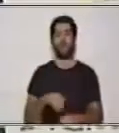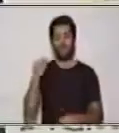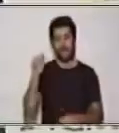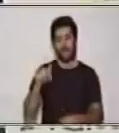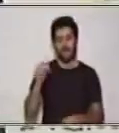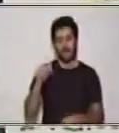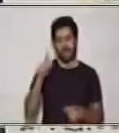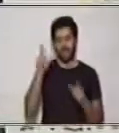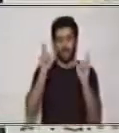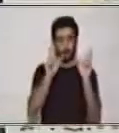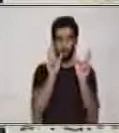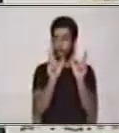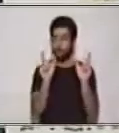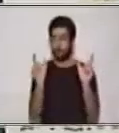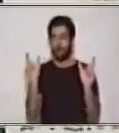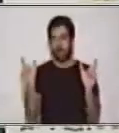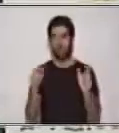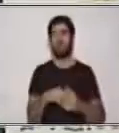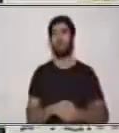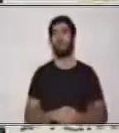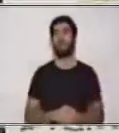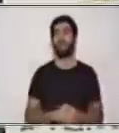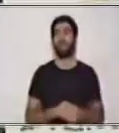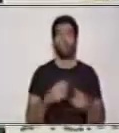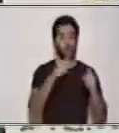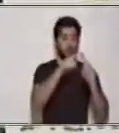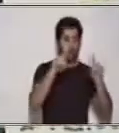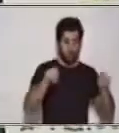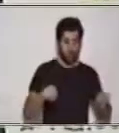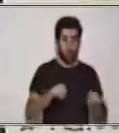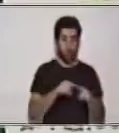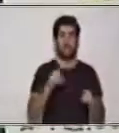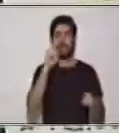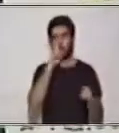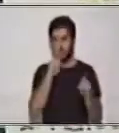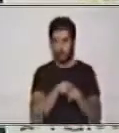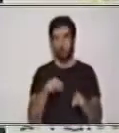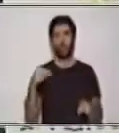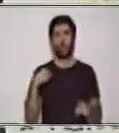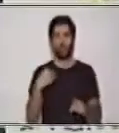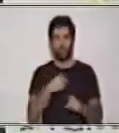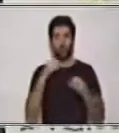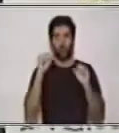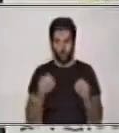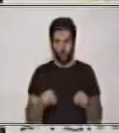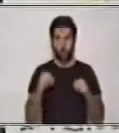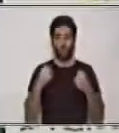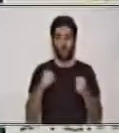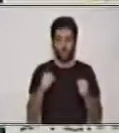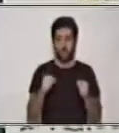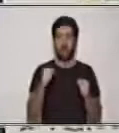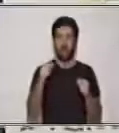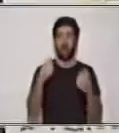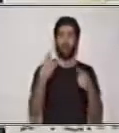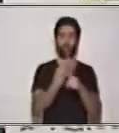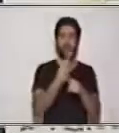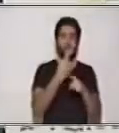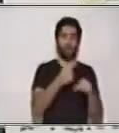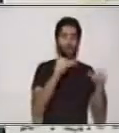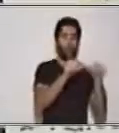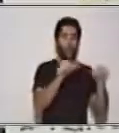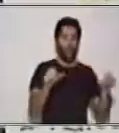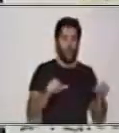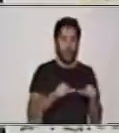ese polinomio. Este polinomio también lo podemos factorizar utilizando áreas. Vamos